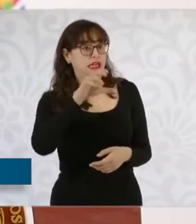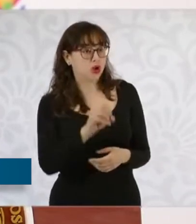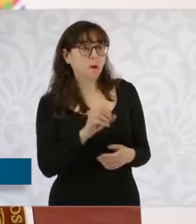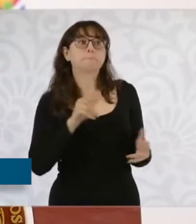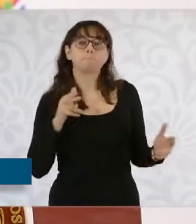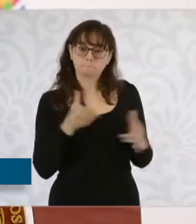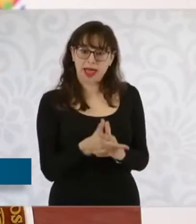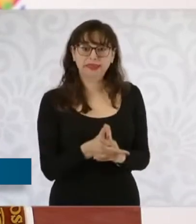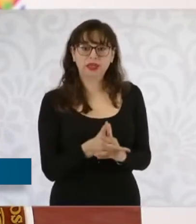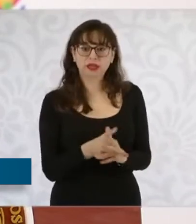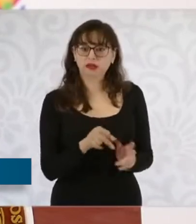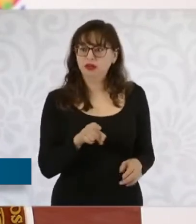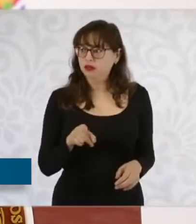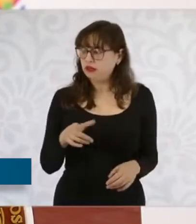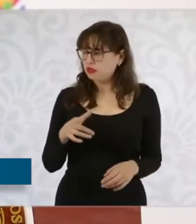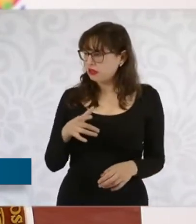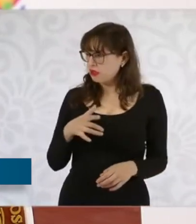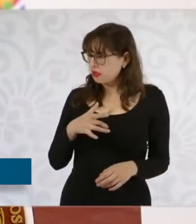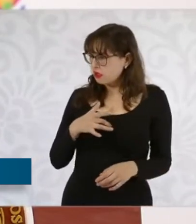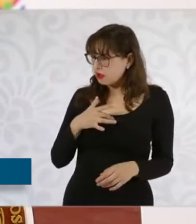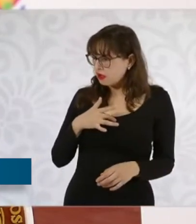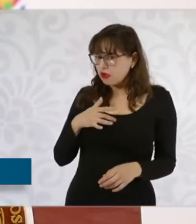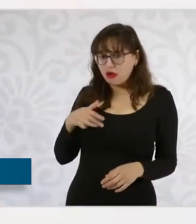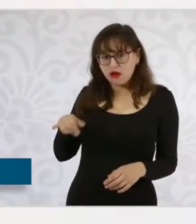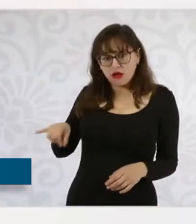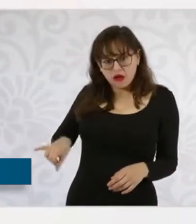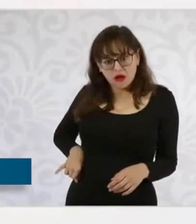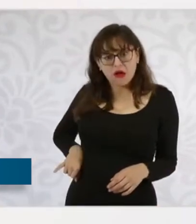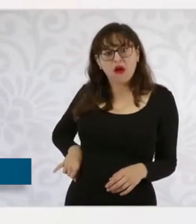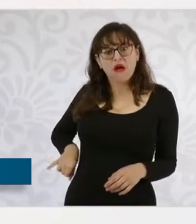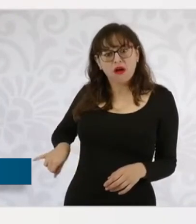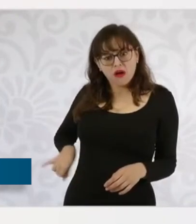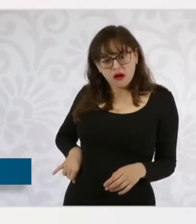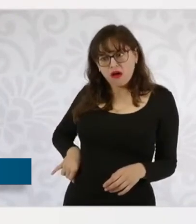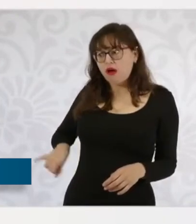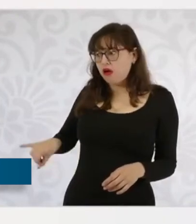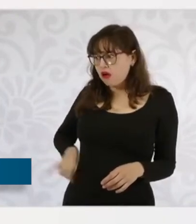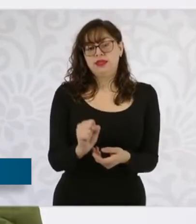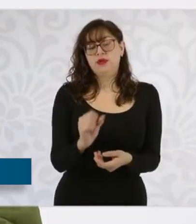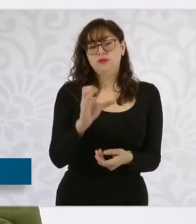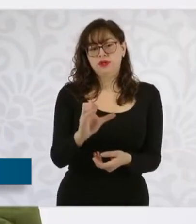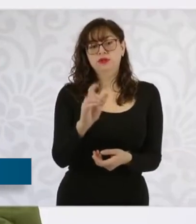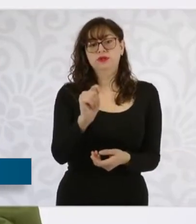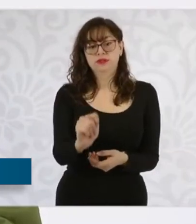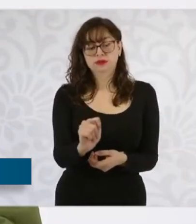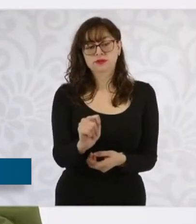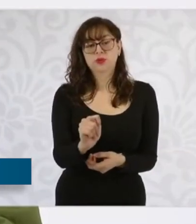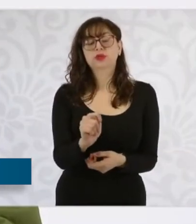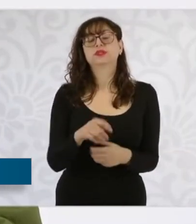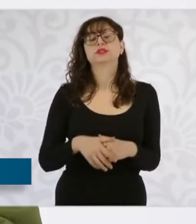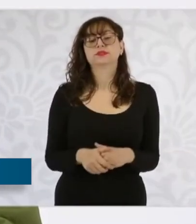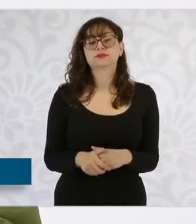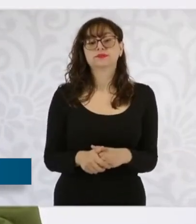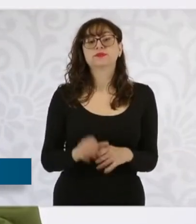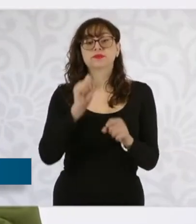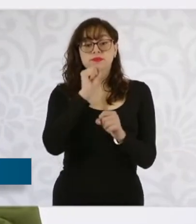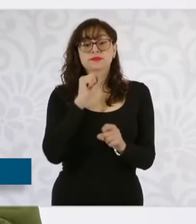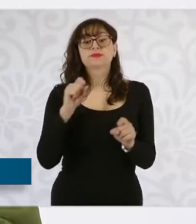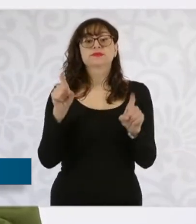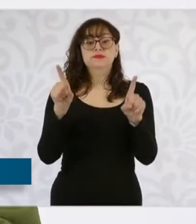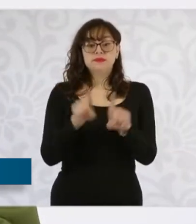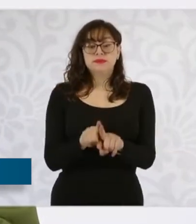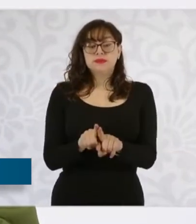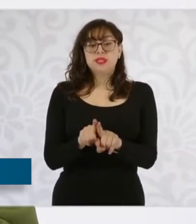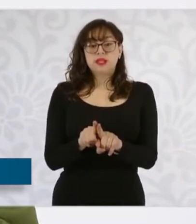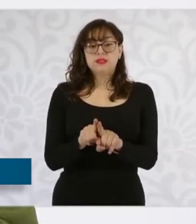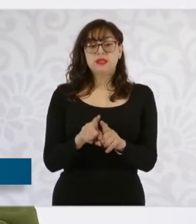proyectos ferroviarios que han estado en desarrollo desde su periodo como presidenta electa Ricardo trevilla titular de la secretaría de